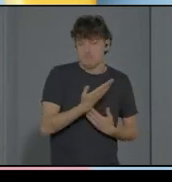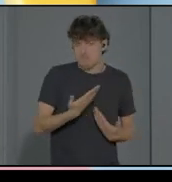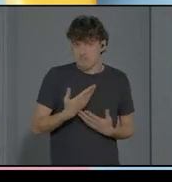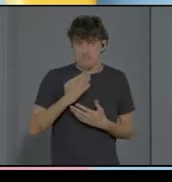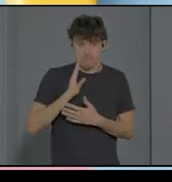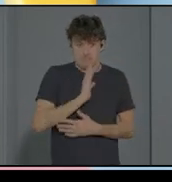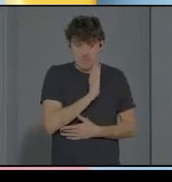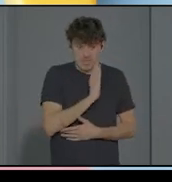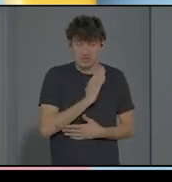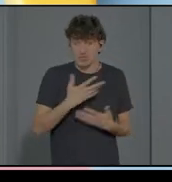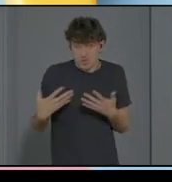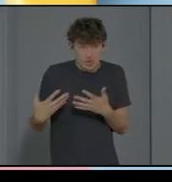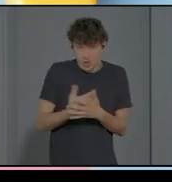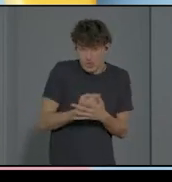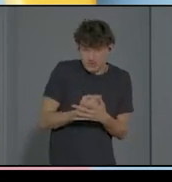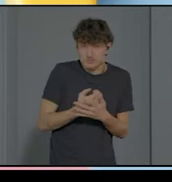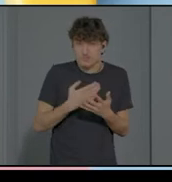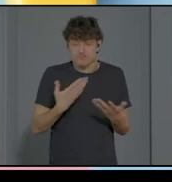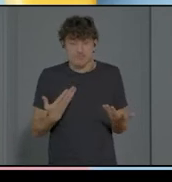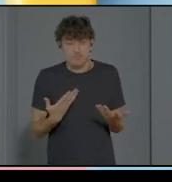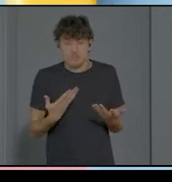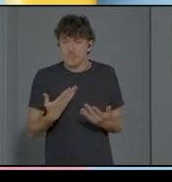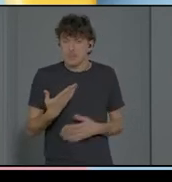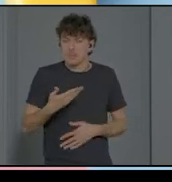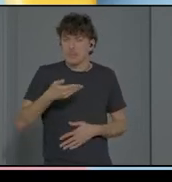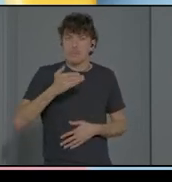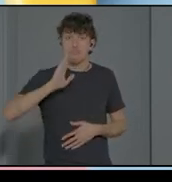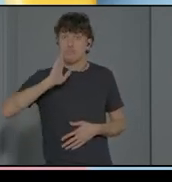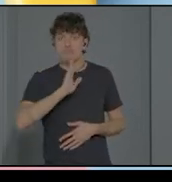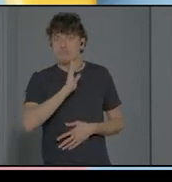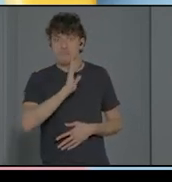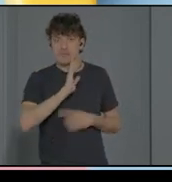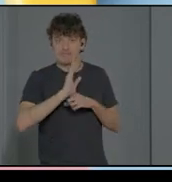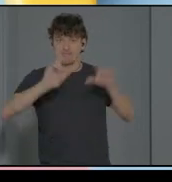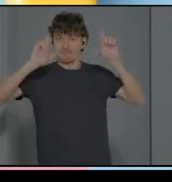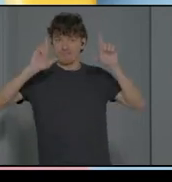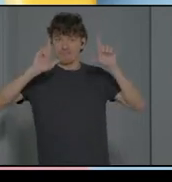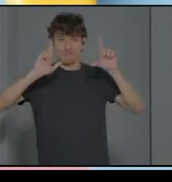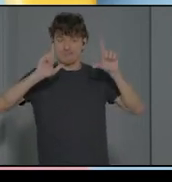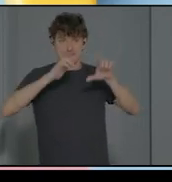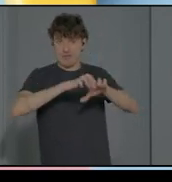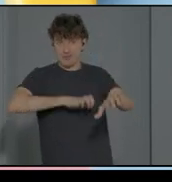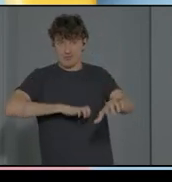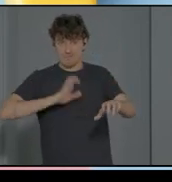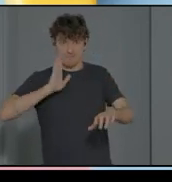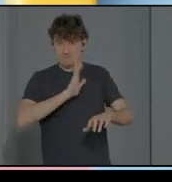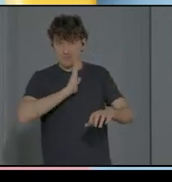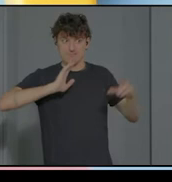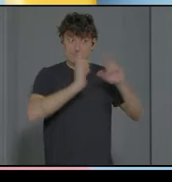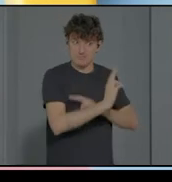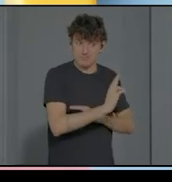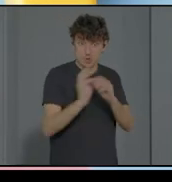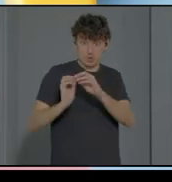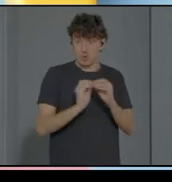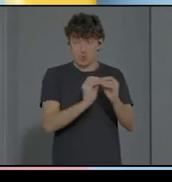respuesta significativa por parte de la madre que era casi siempre la misma: coger el niño en brazos y empezar a